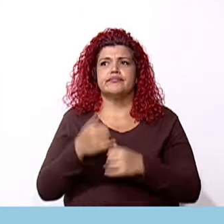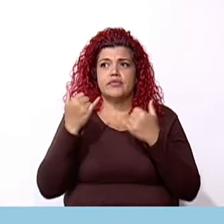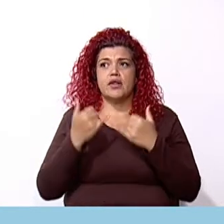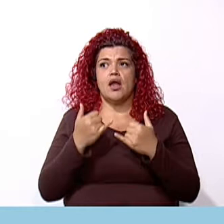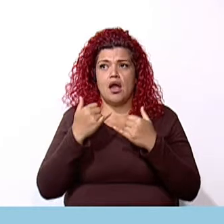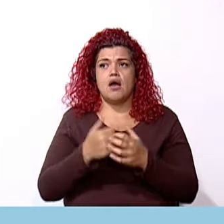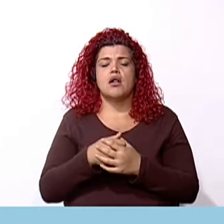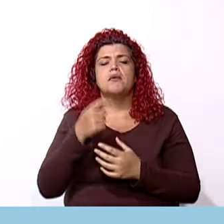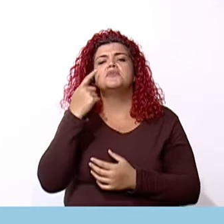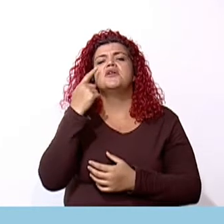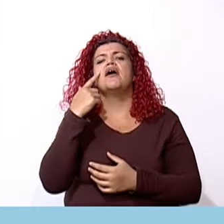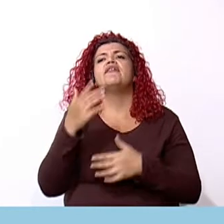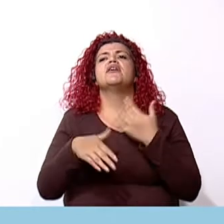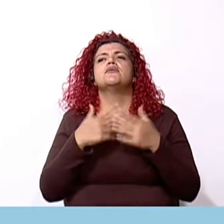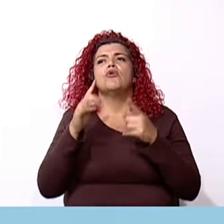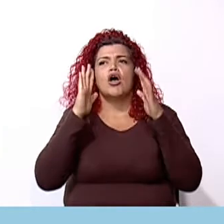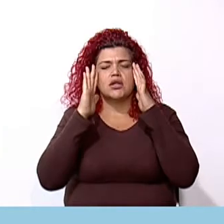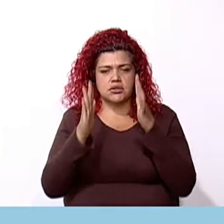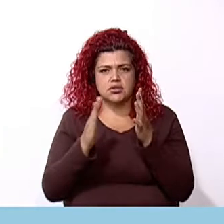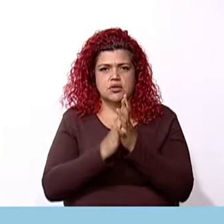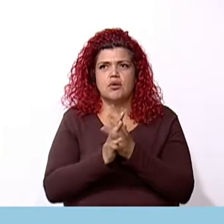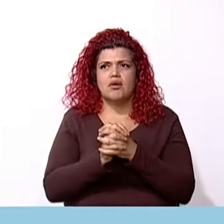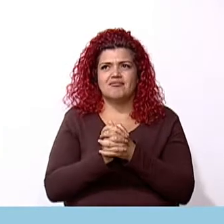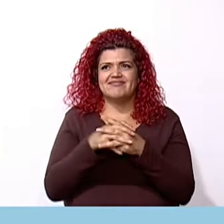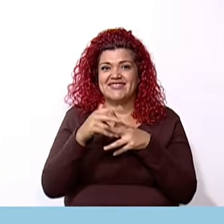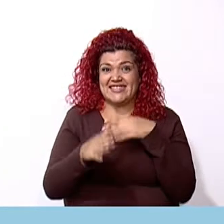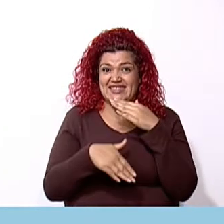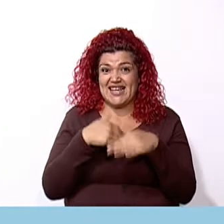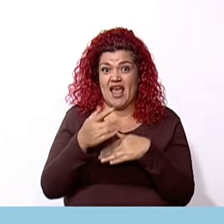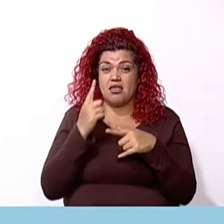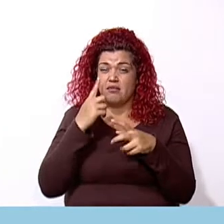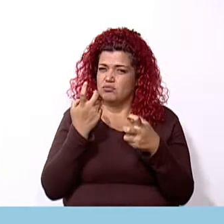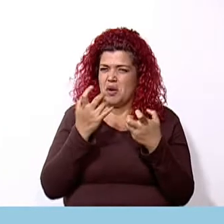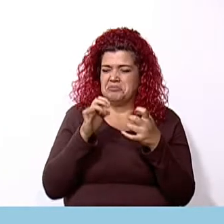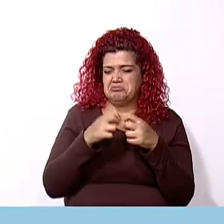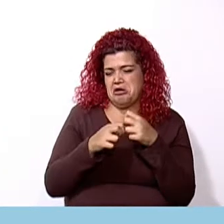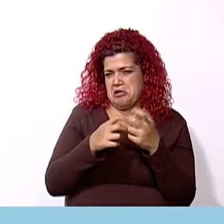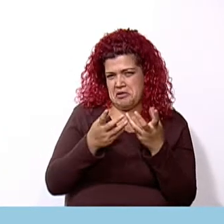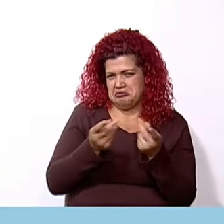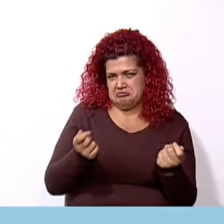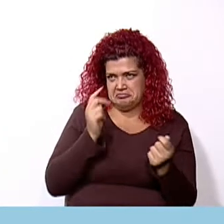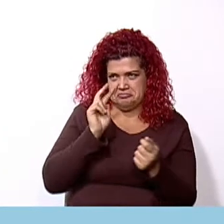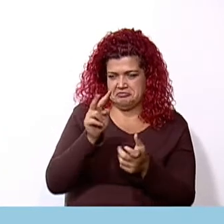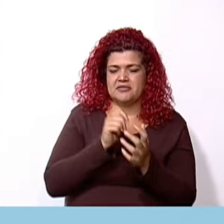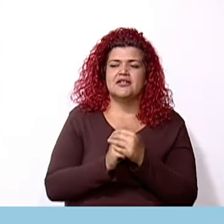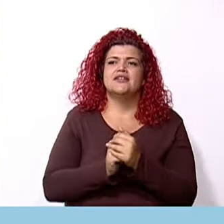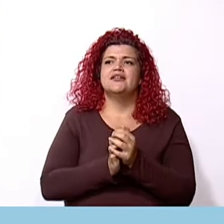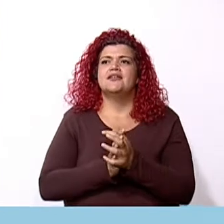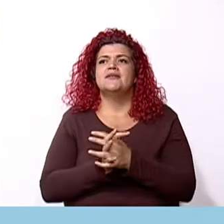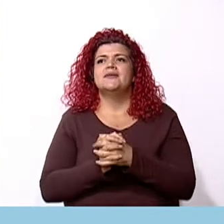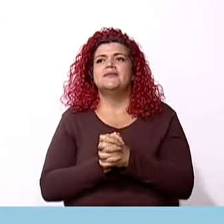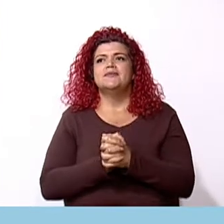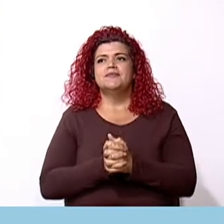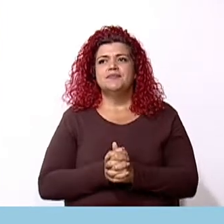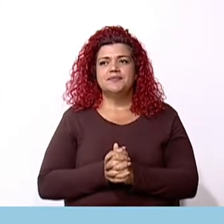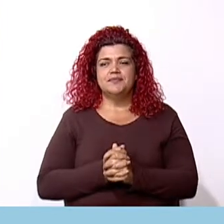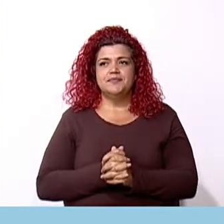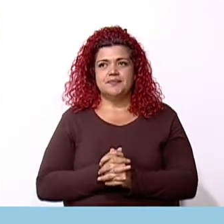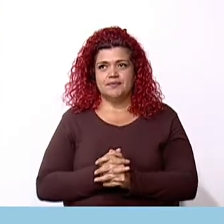Ahora vamos a prestar atención al siguiente problema. Dice así: